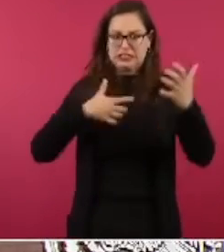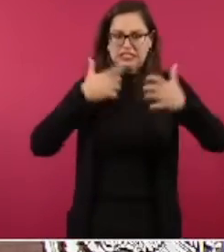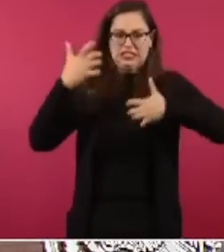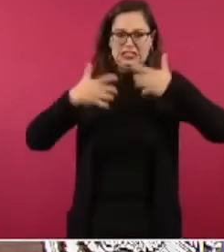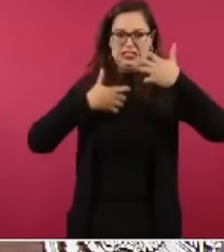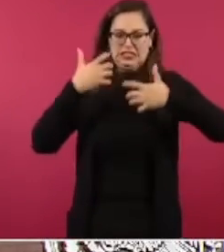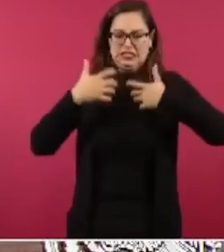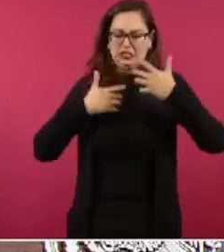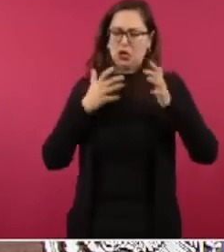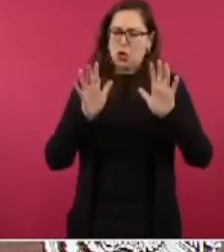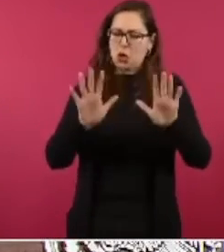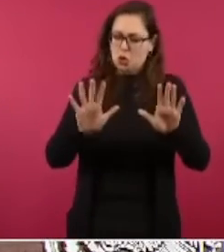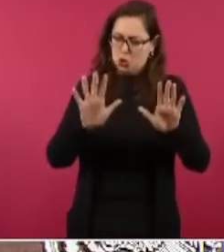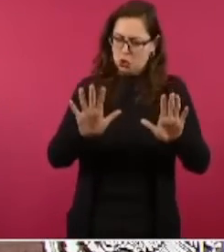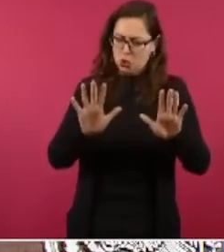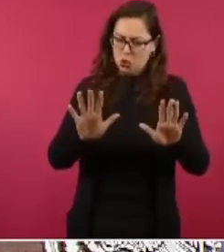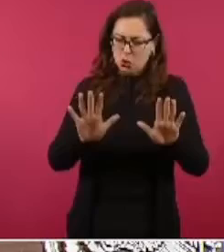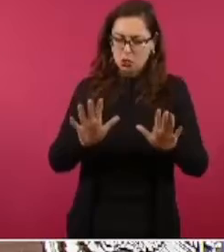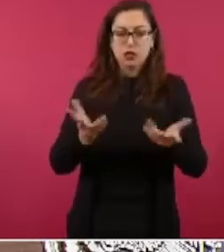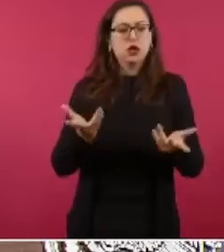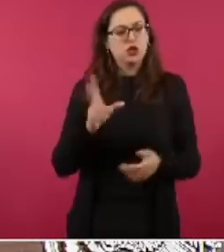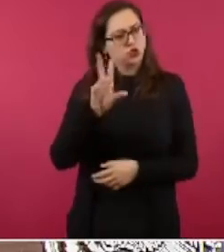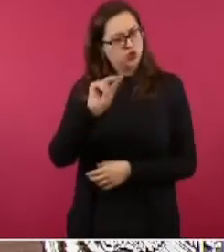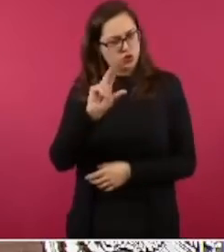que no hayan agresiones,